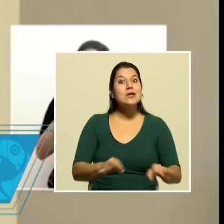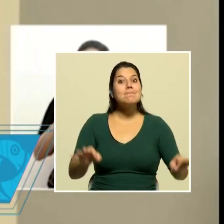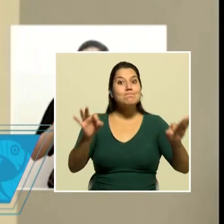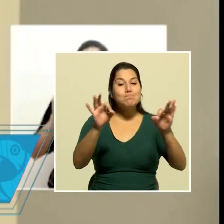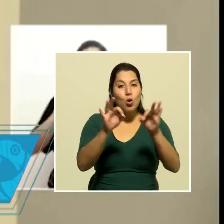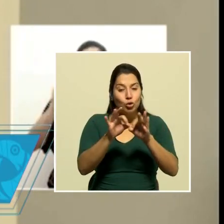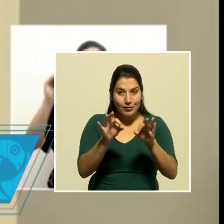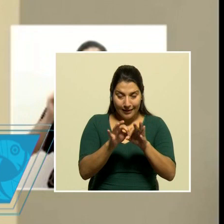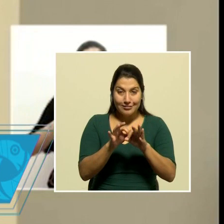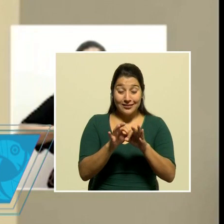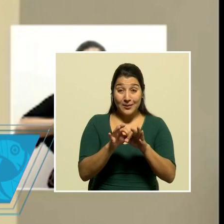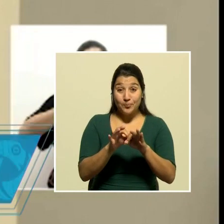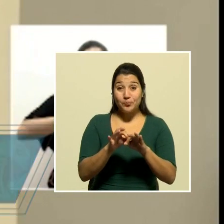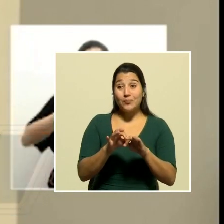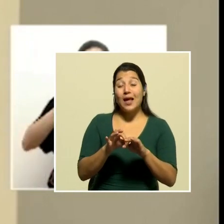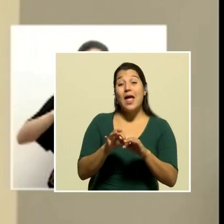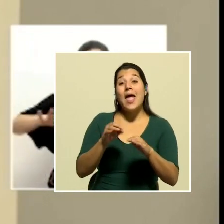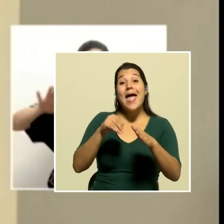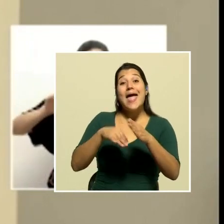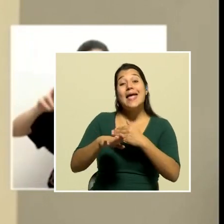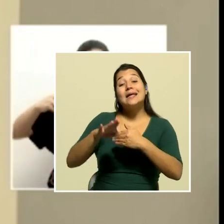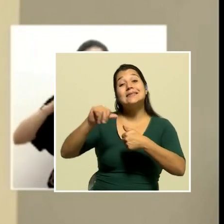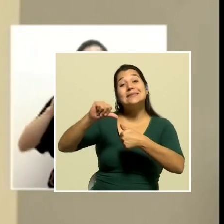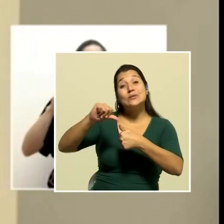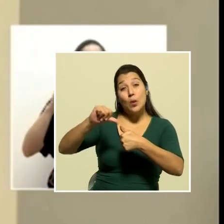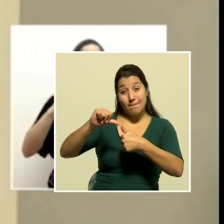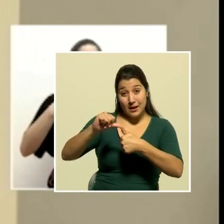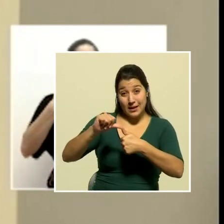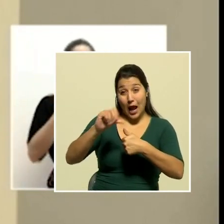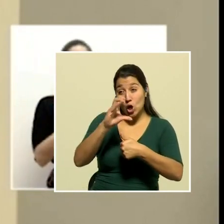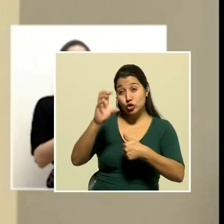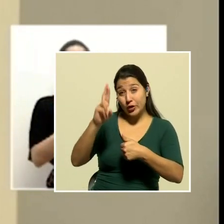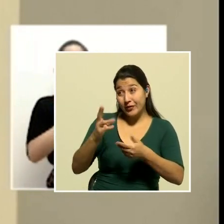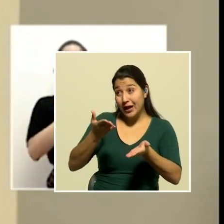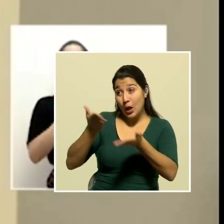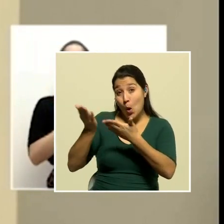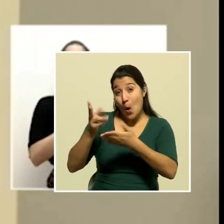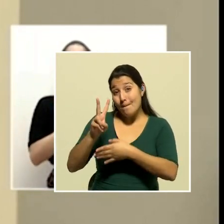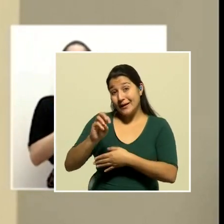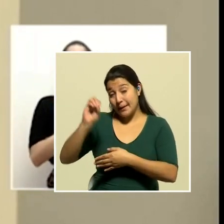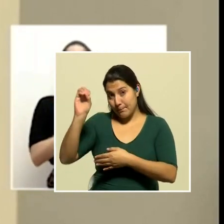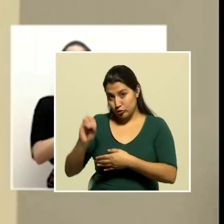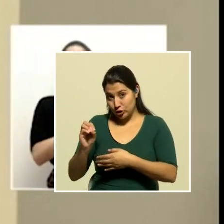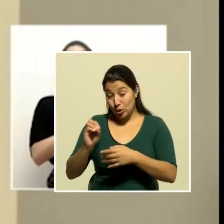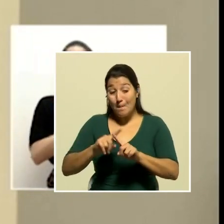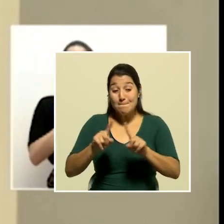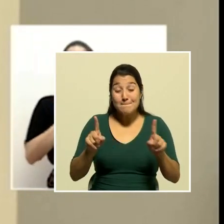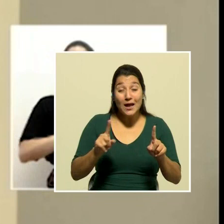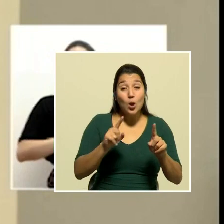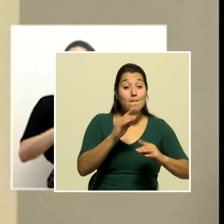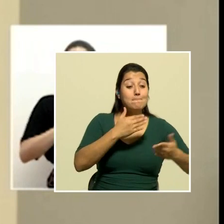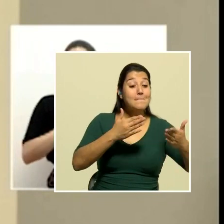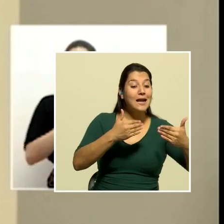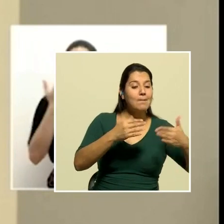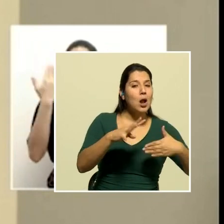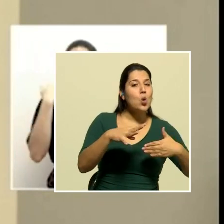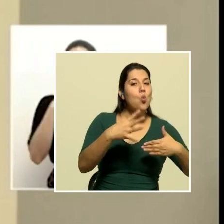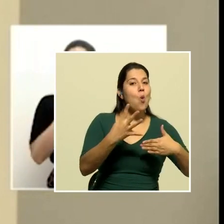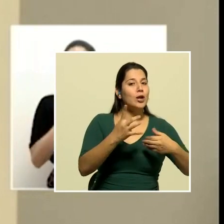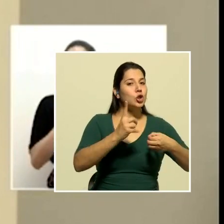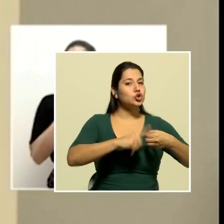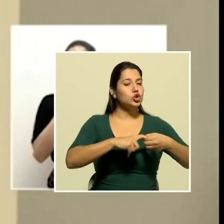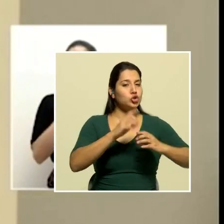nuestras exportaciones, pero en particular Panamá es nuestro cuarto socio comercial el año pasado.